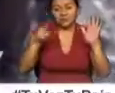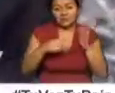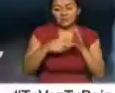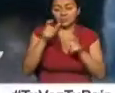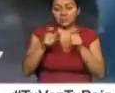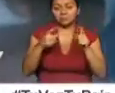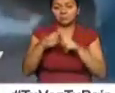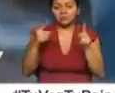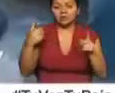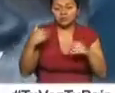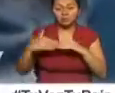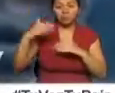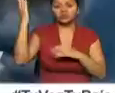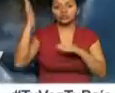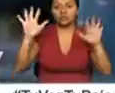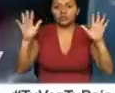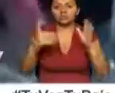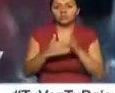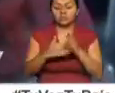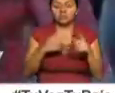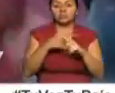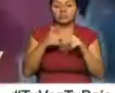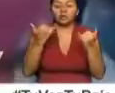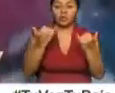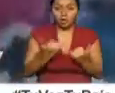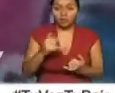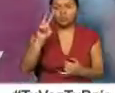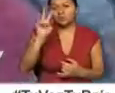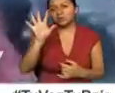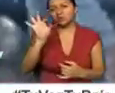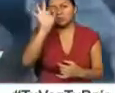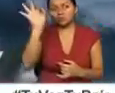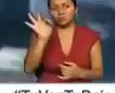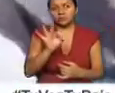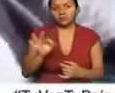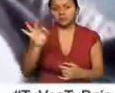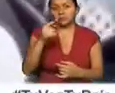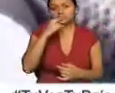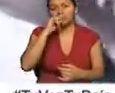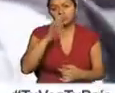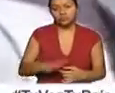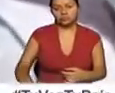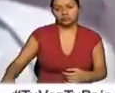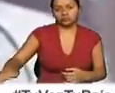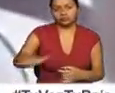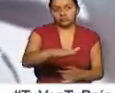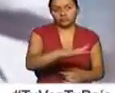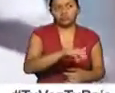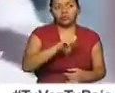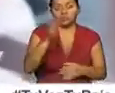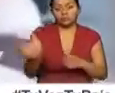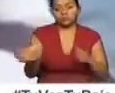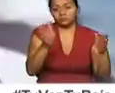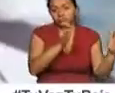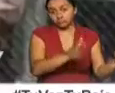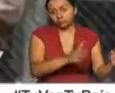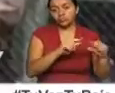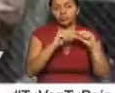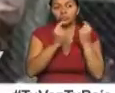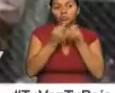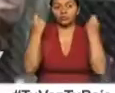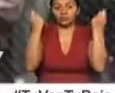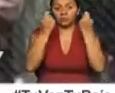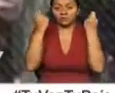7.450. Save the Children calcula que más de una tercera parte de los inmigrantes en las islas son niños. Por otra parte, otra ONG como